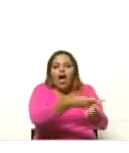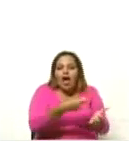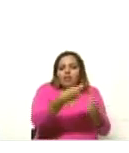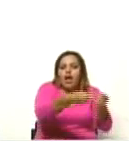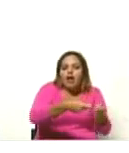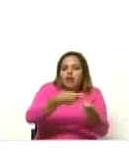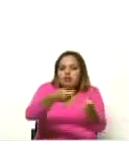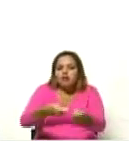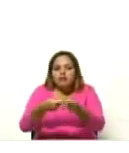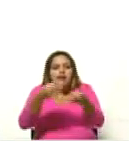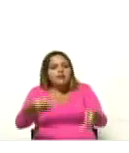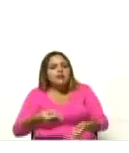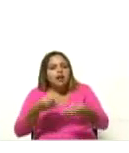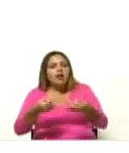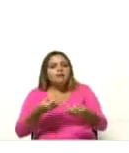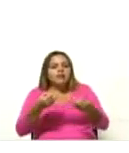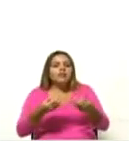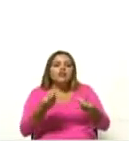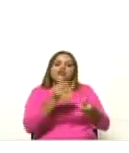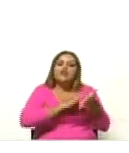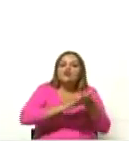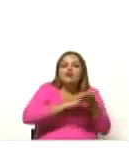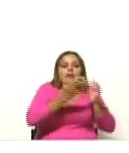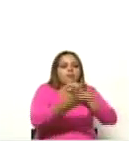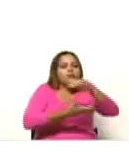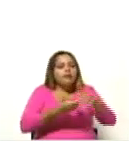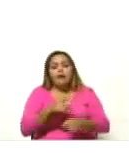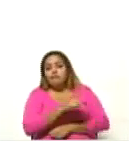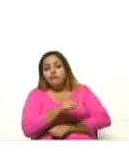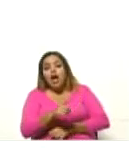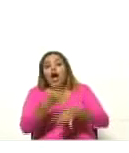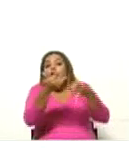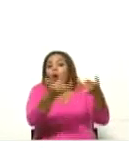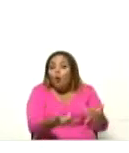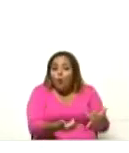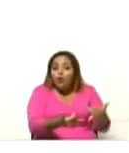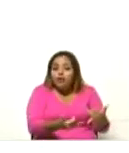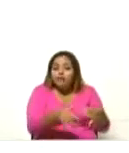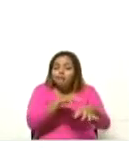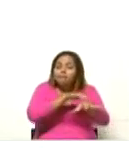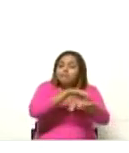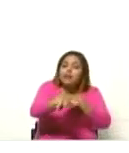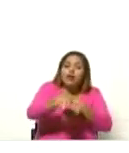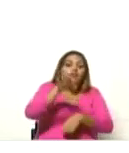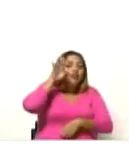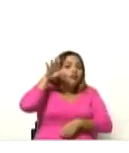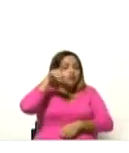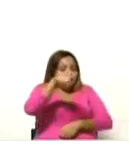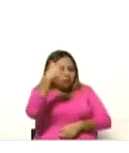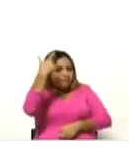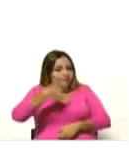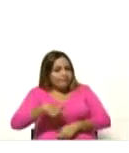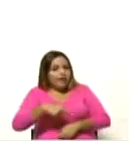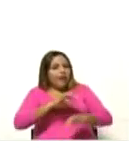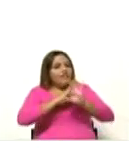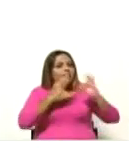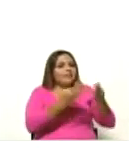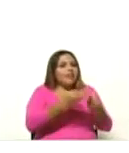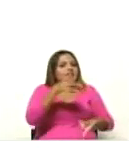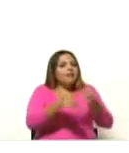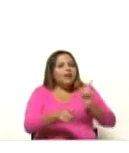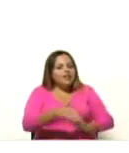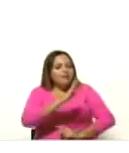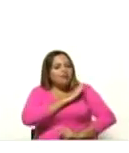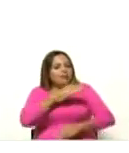puede satisfacer todas tus demandas y todas tus necesidades. Ahora, buena parte de tu futuro personal y familiar va a depender